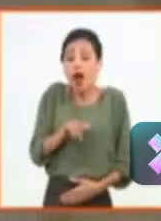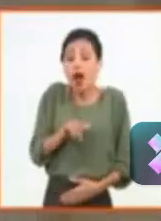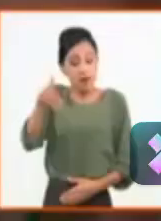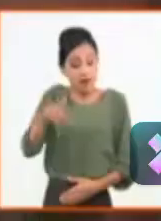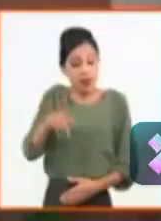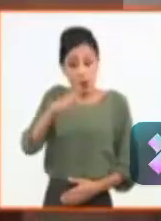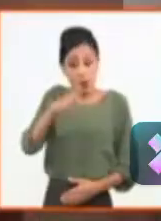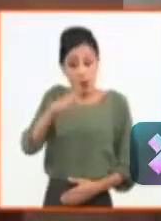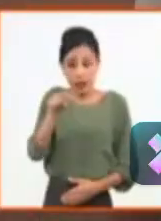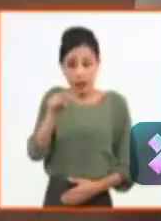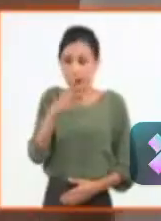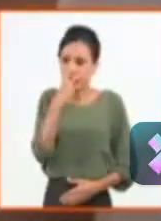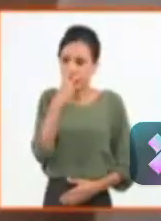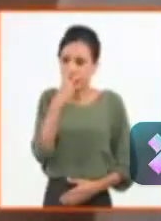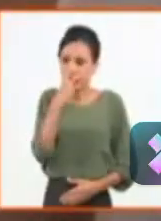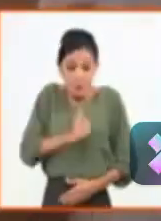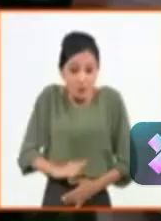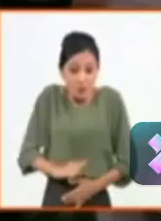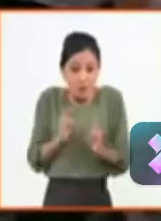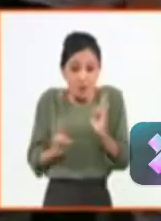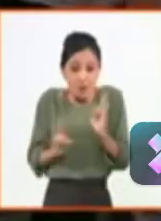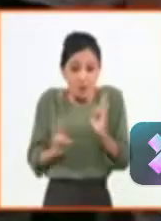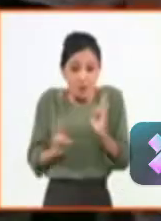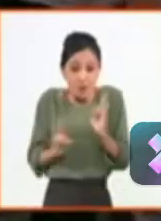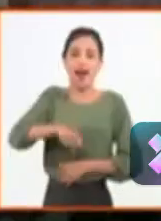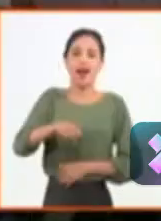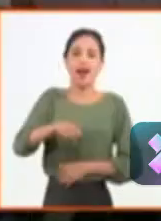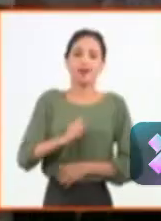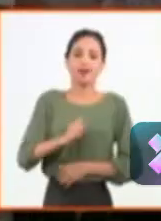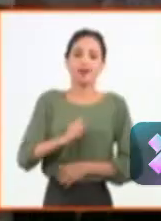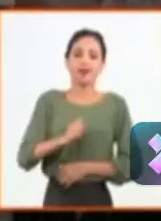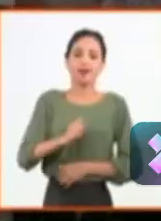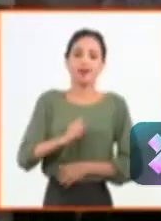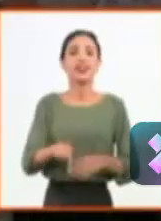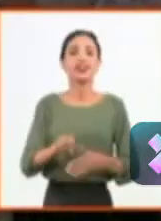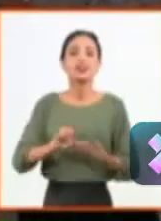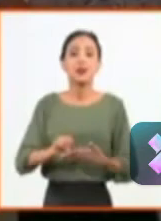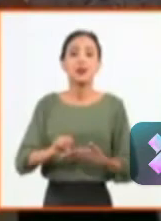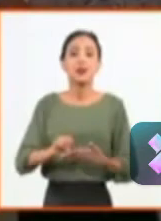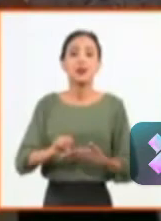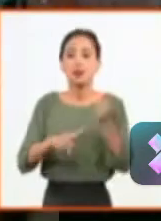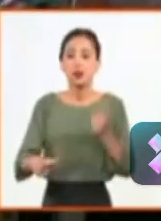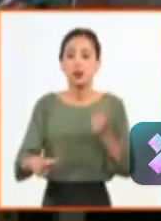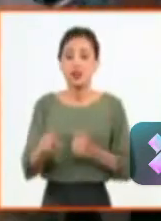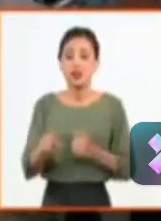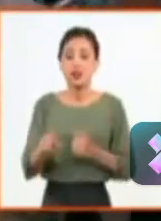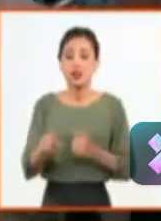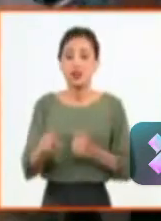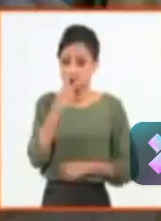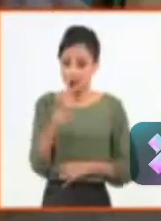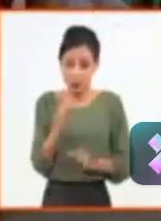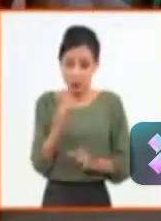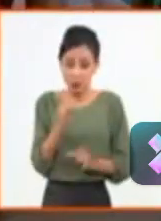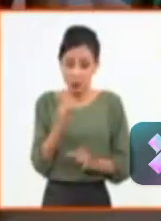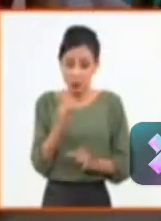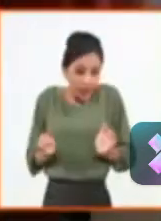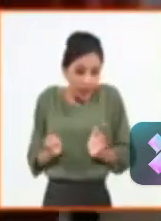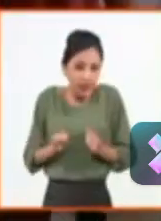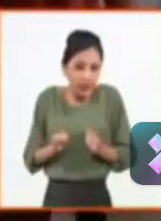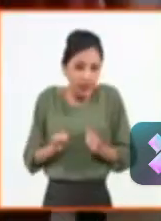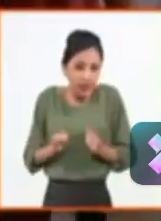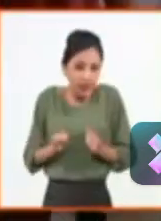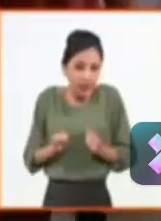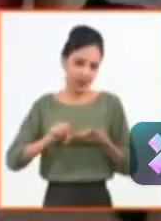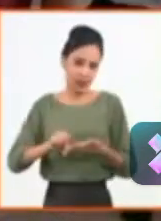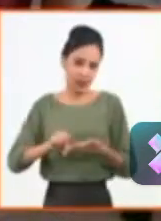hijos nacen en este lugar porque también está insertado, por supuesto, el Servicio Provincial de Neonatología con todas sus prestaciones. ¿Una